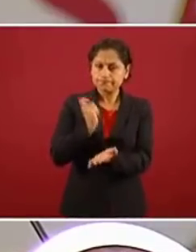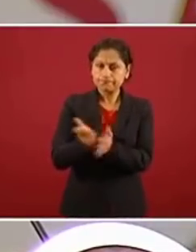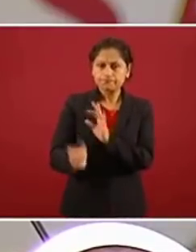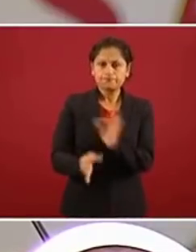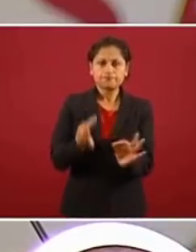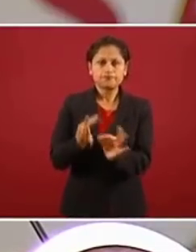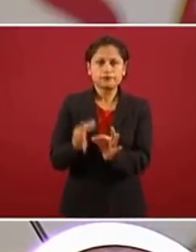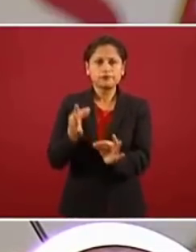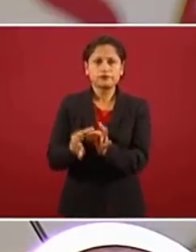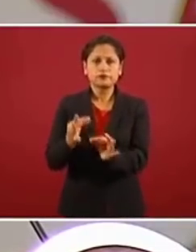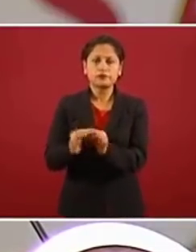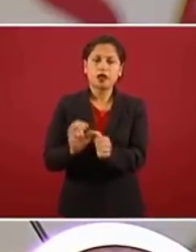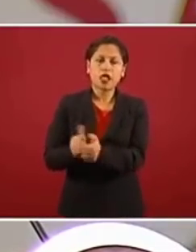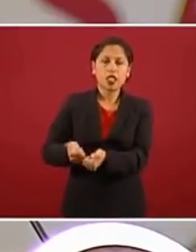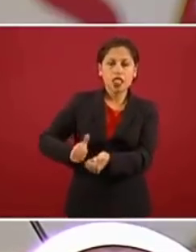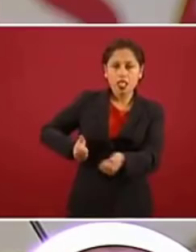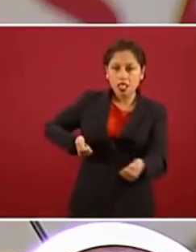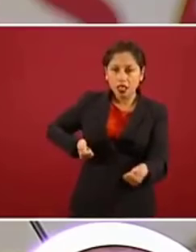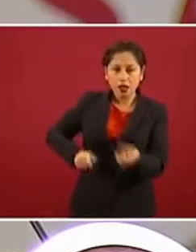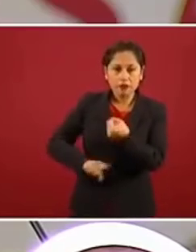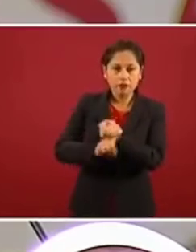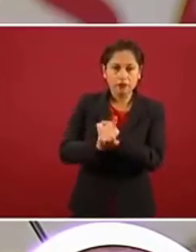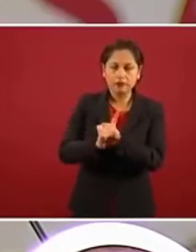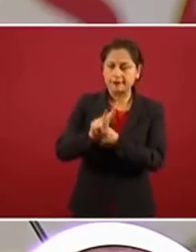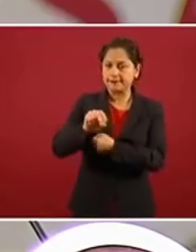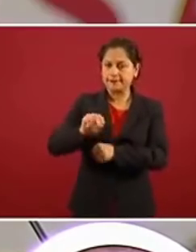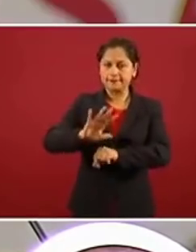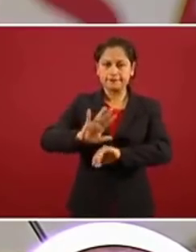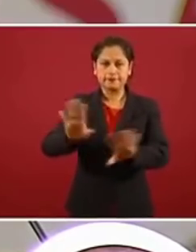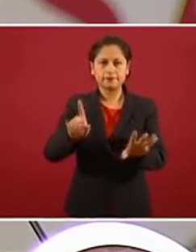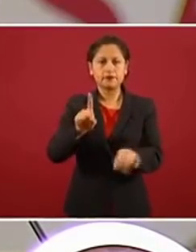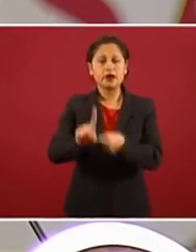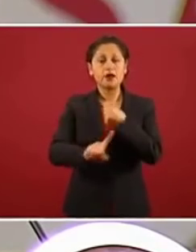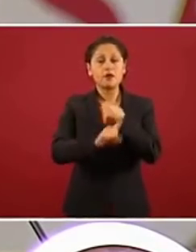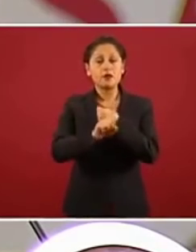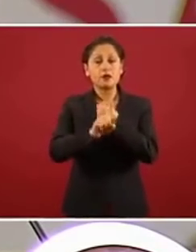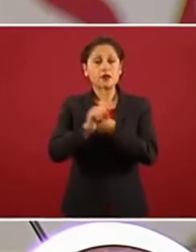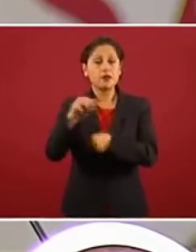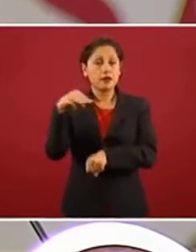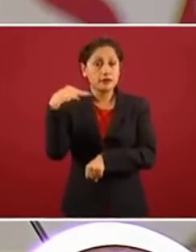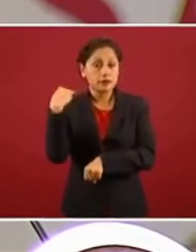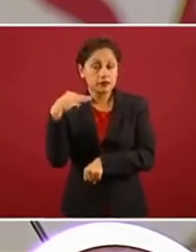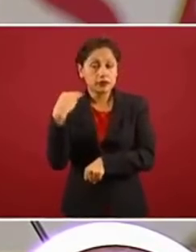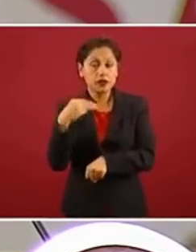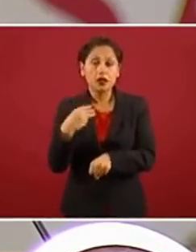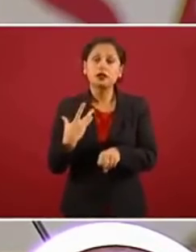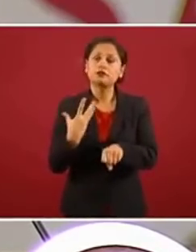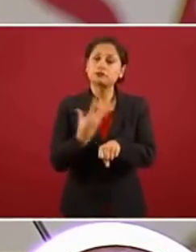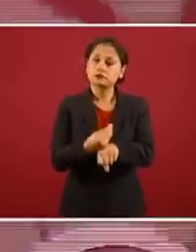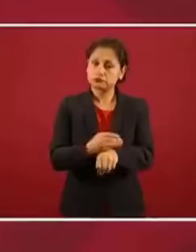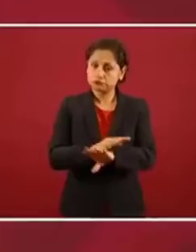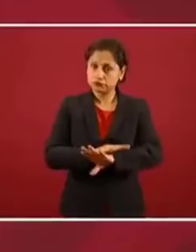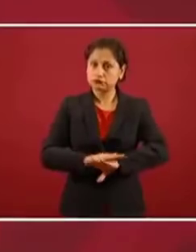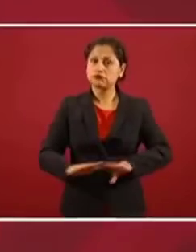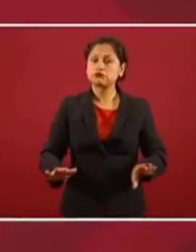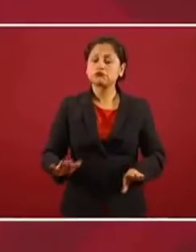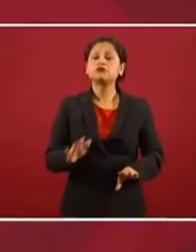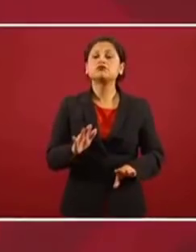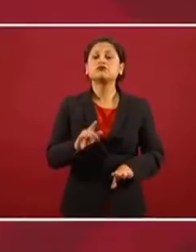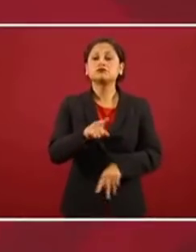resolviendo los problemas en Michoacán. Les quiero decir que la mayoría de los